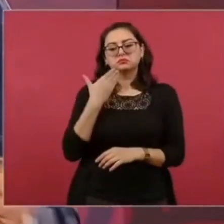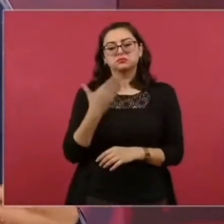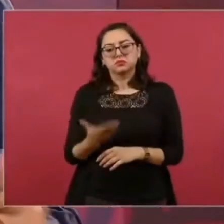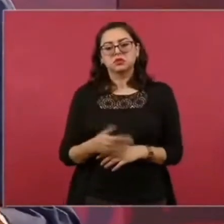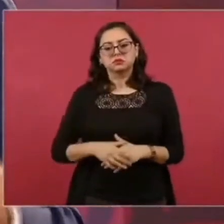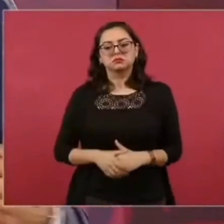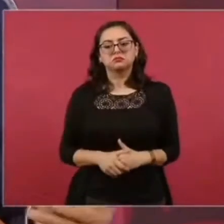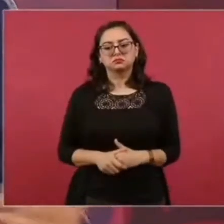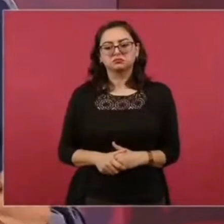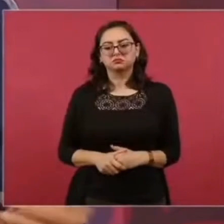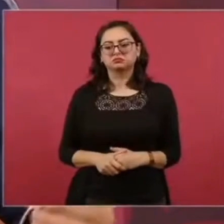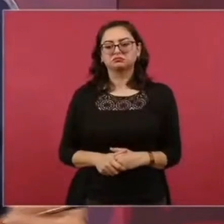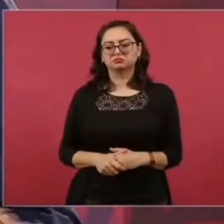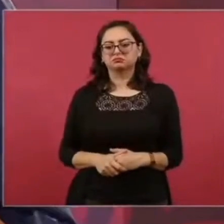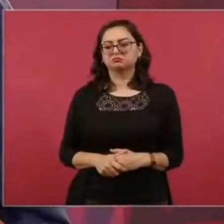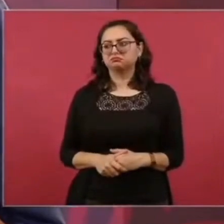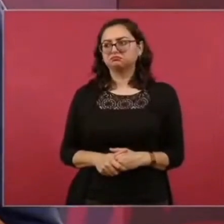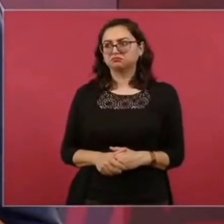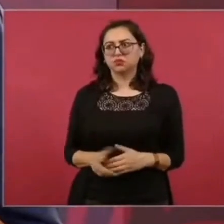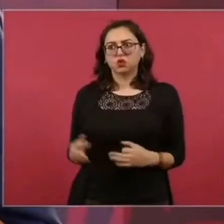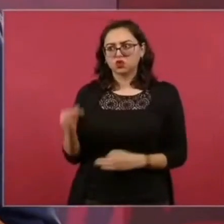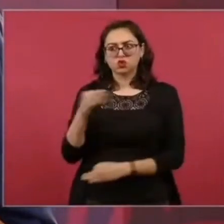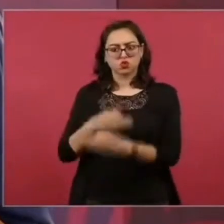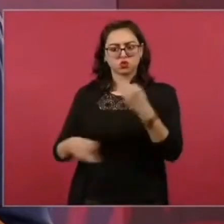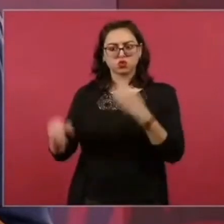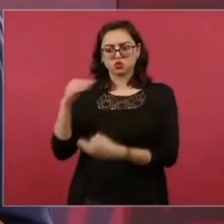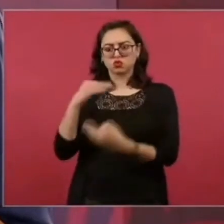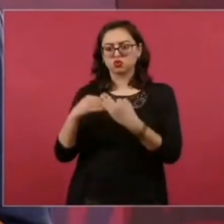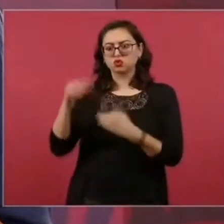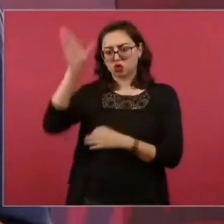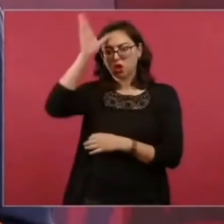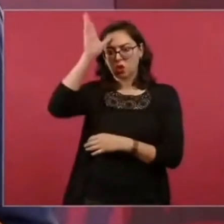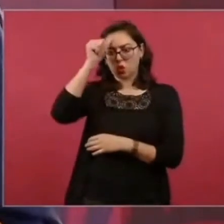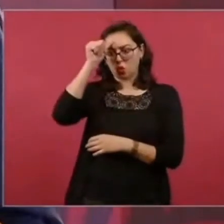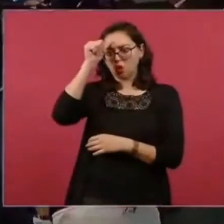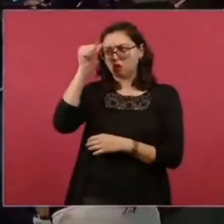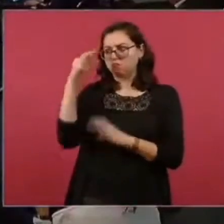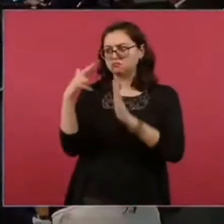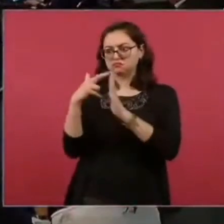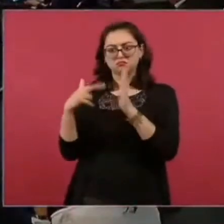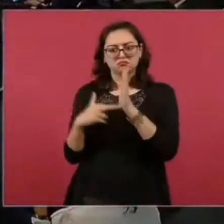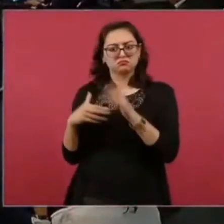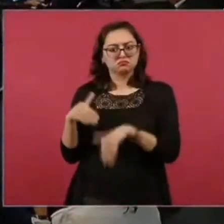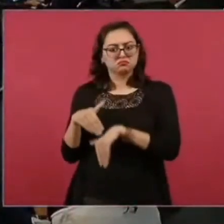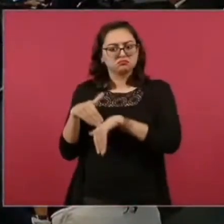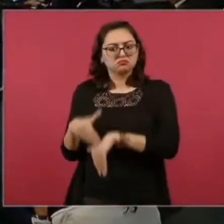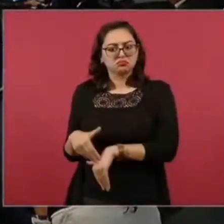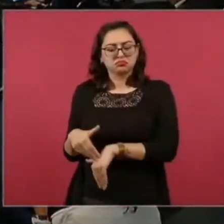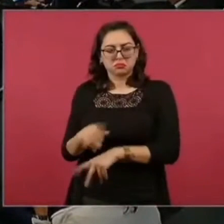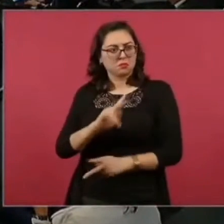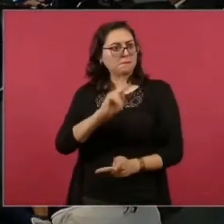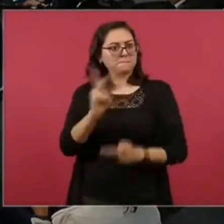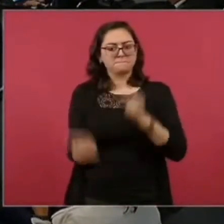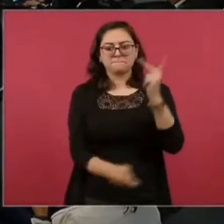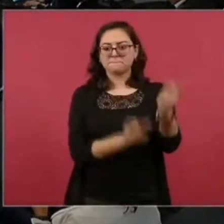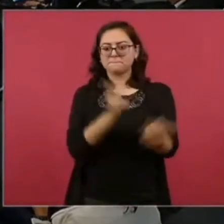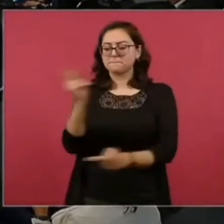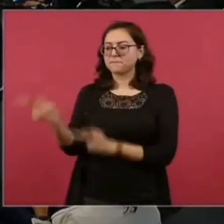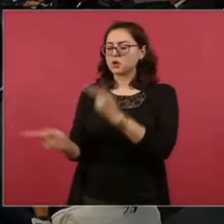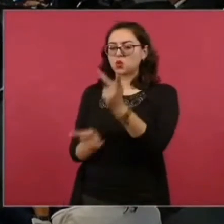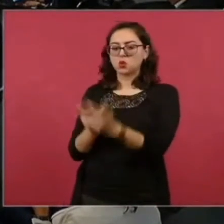no he escuchado a nadie que se oponga al método. Además, es un